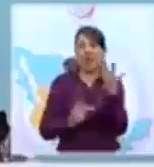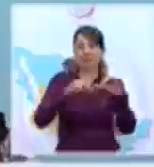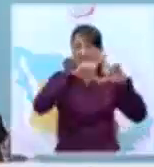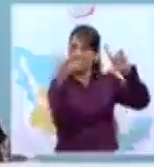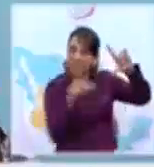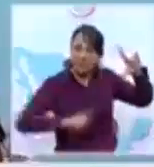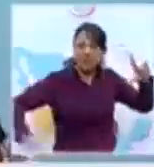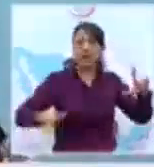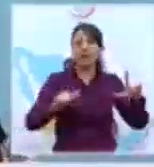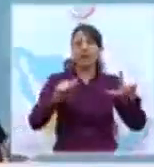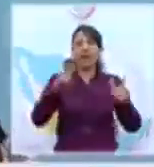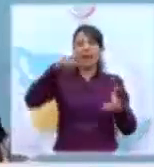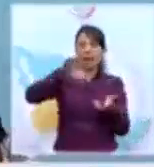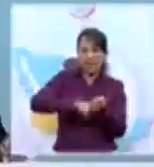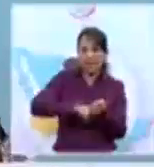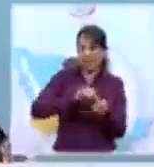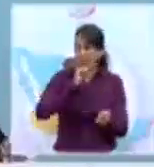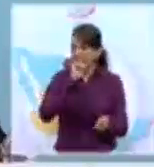digamos es la cruzada